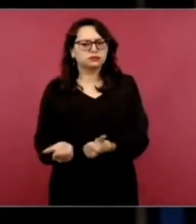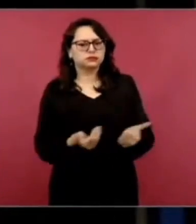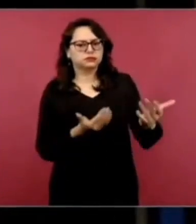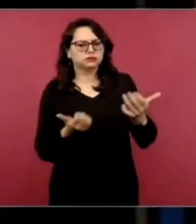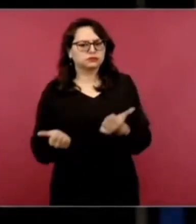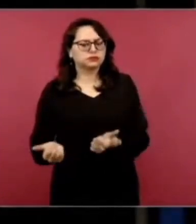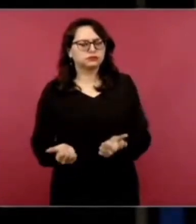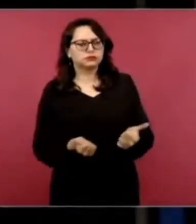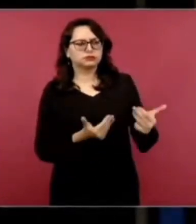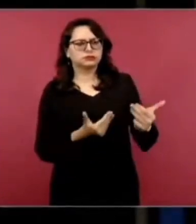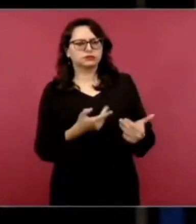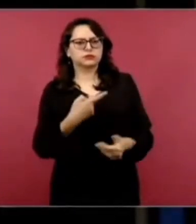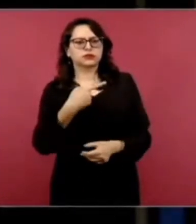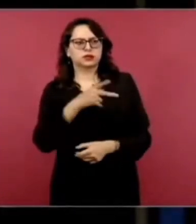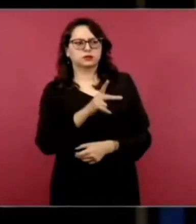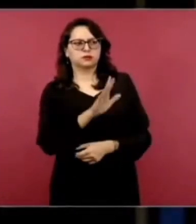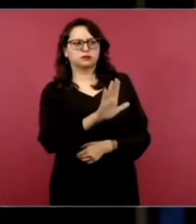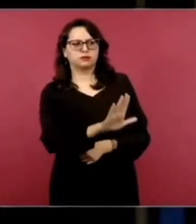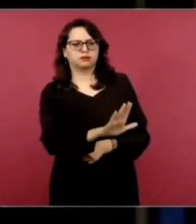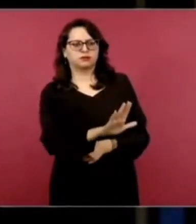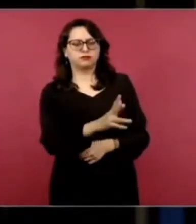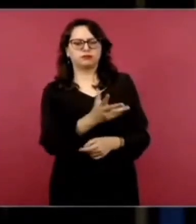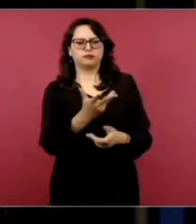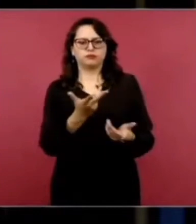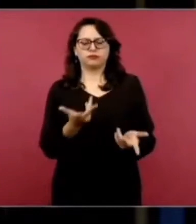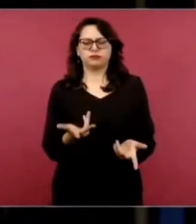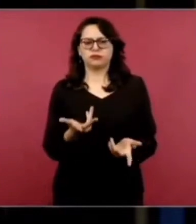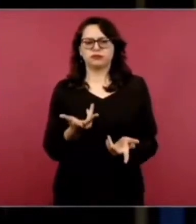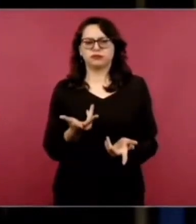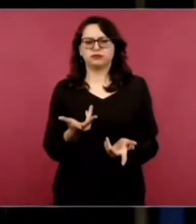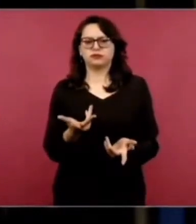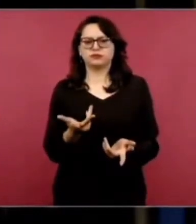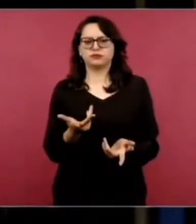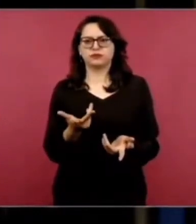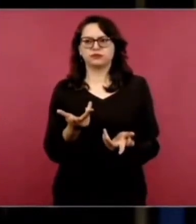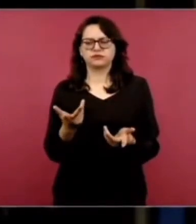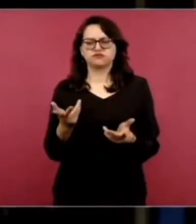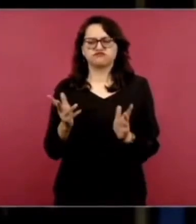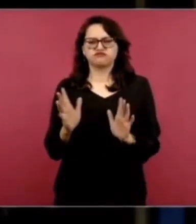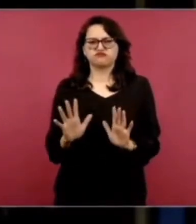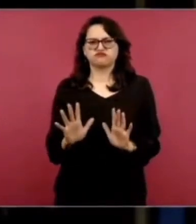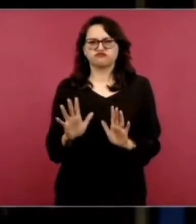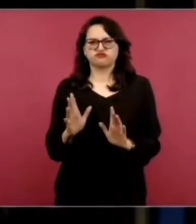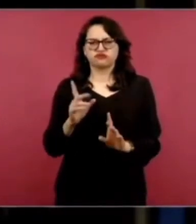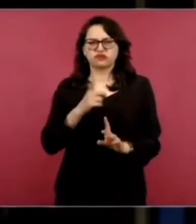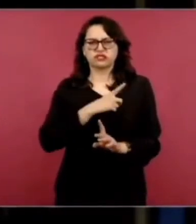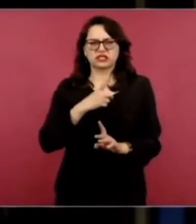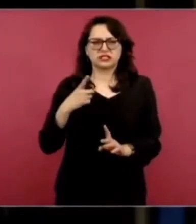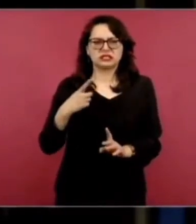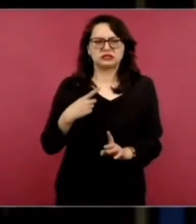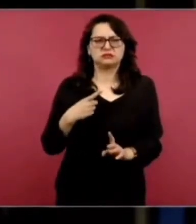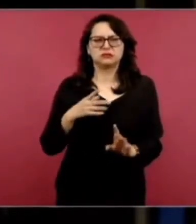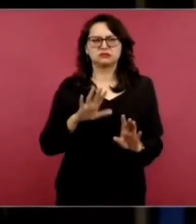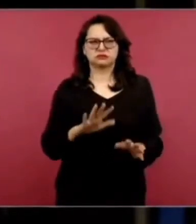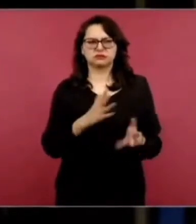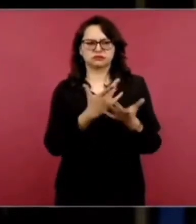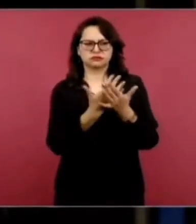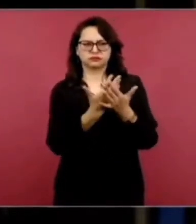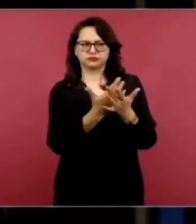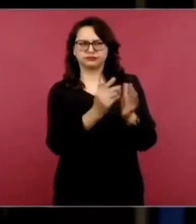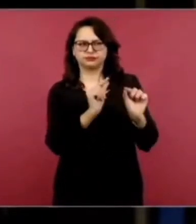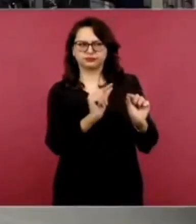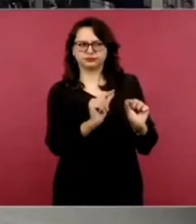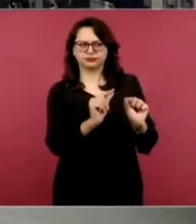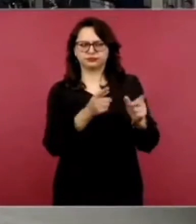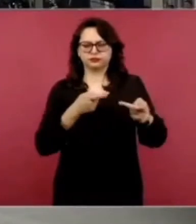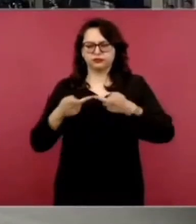como jefa de gobierno, Claudia Sheinbaum, en Michoacán. Seguramente el gobernador Bedoya le ha comentado del tema, que el agua que se extrae de la